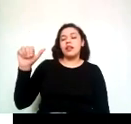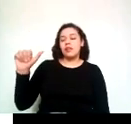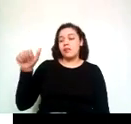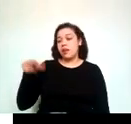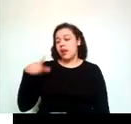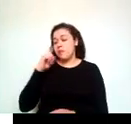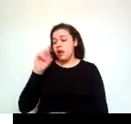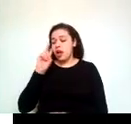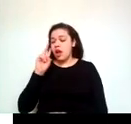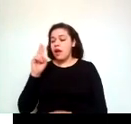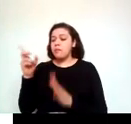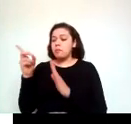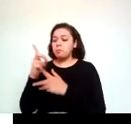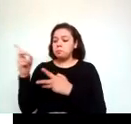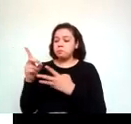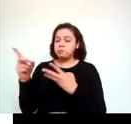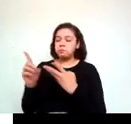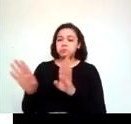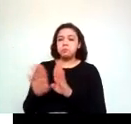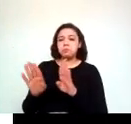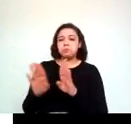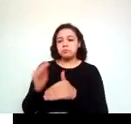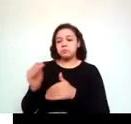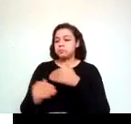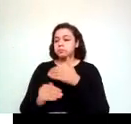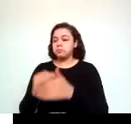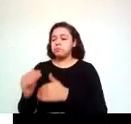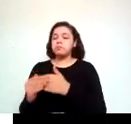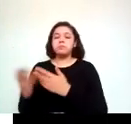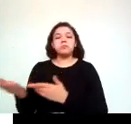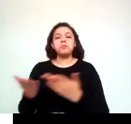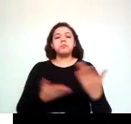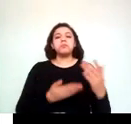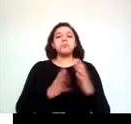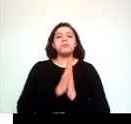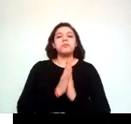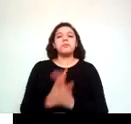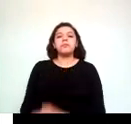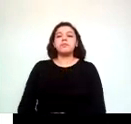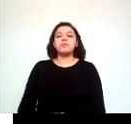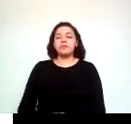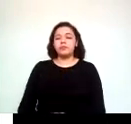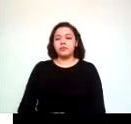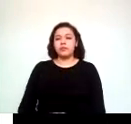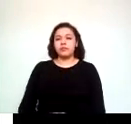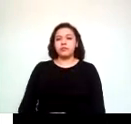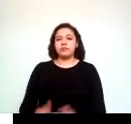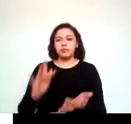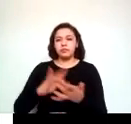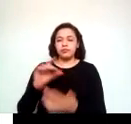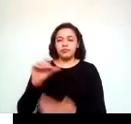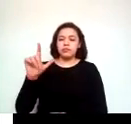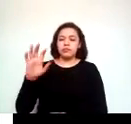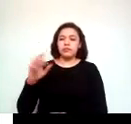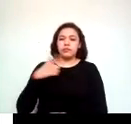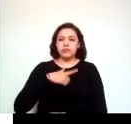es que esto se viene dando. Adelante, Minerva, por favor. Gracias, Ale. Pues mucho gusto